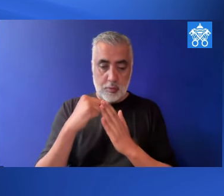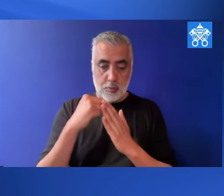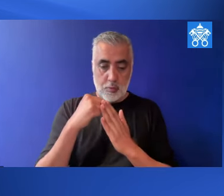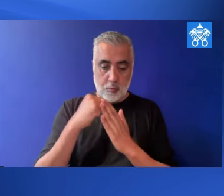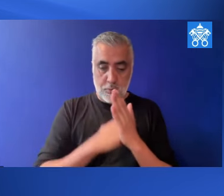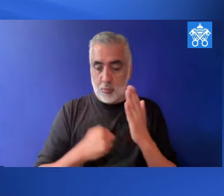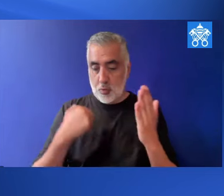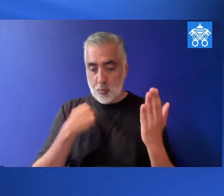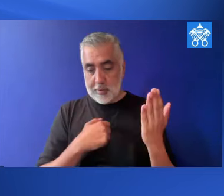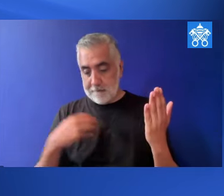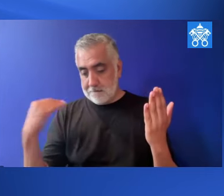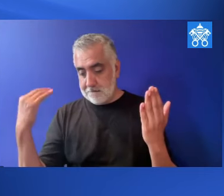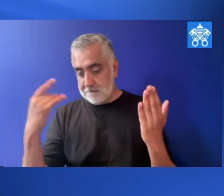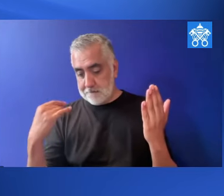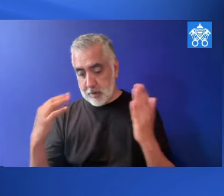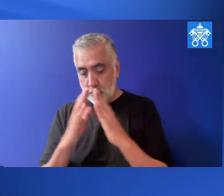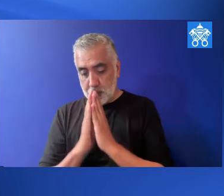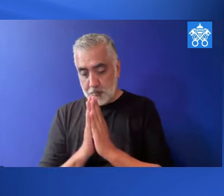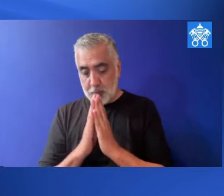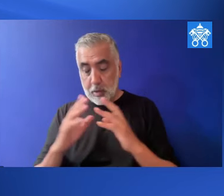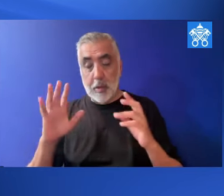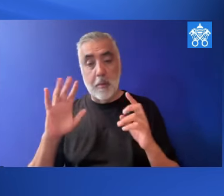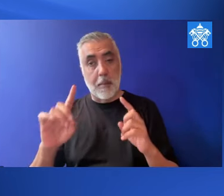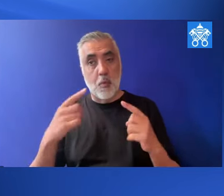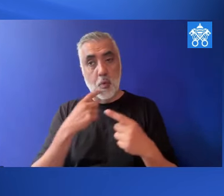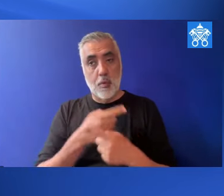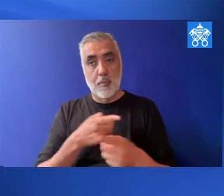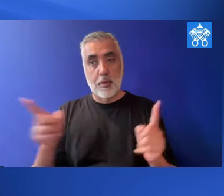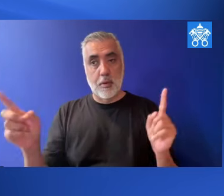oración. Pero particularmente